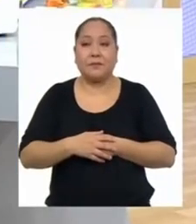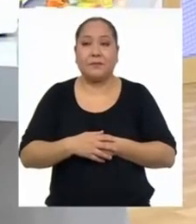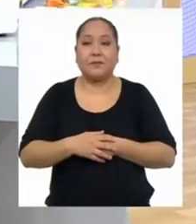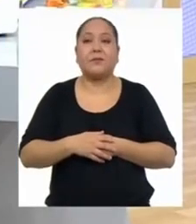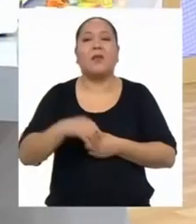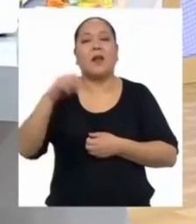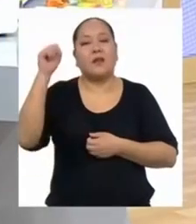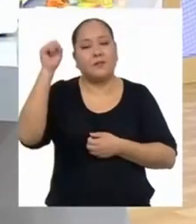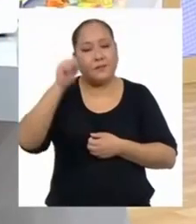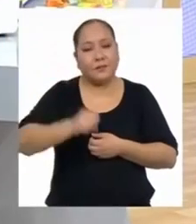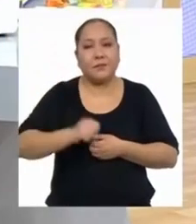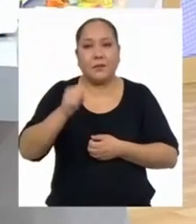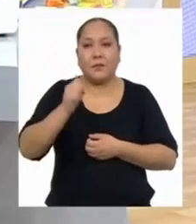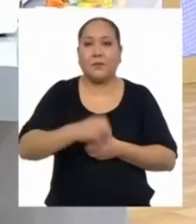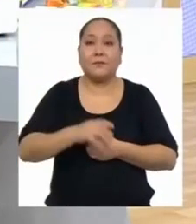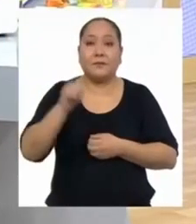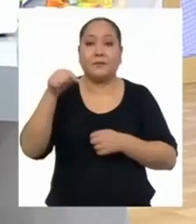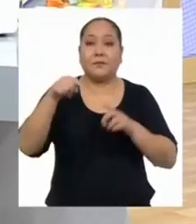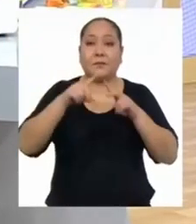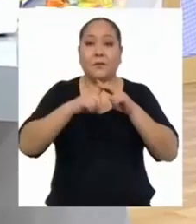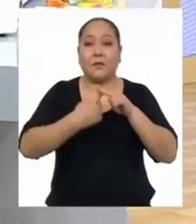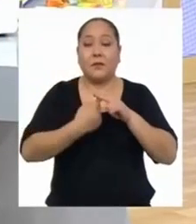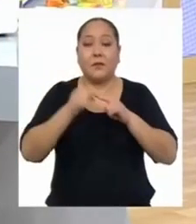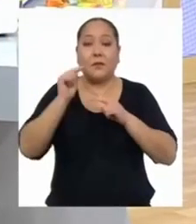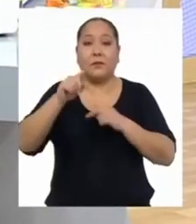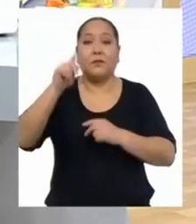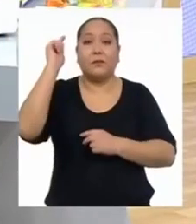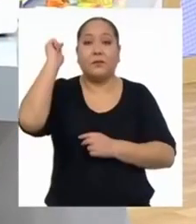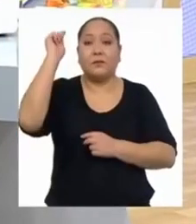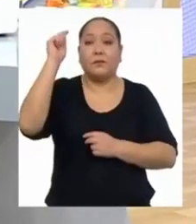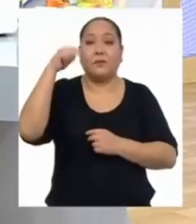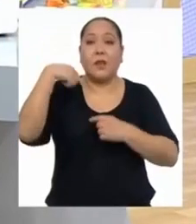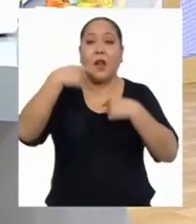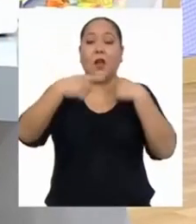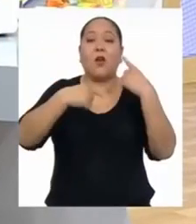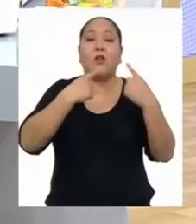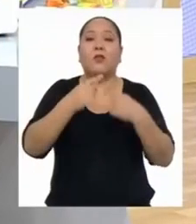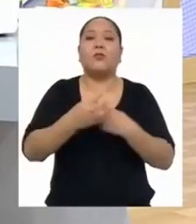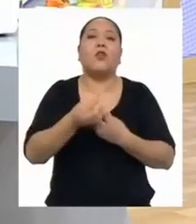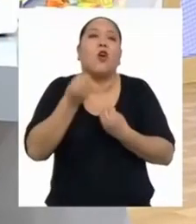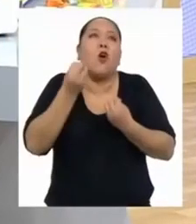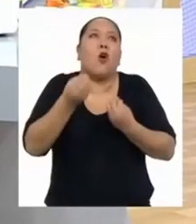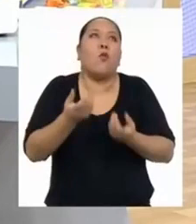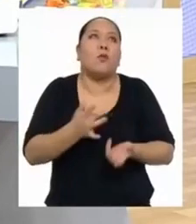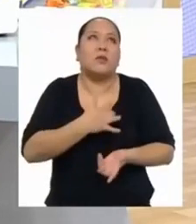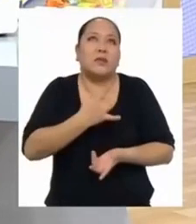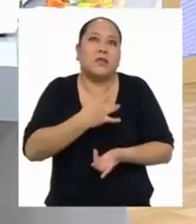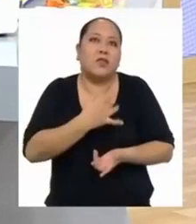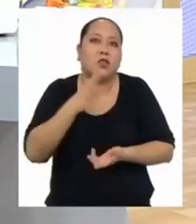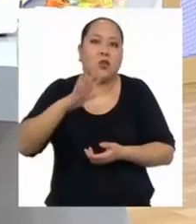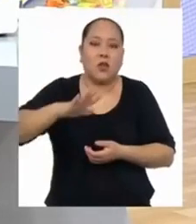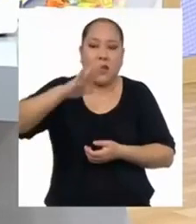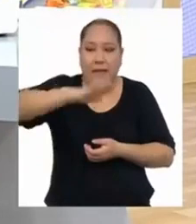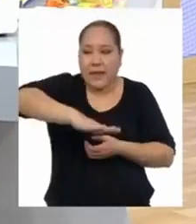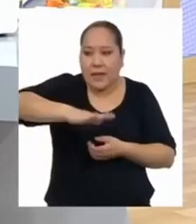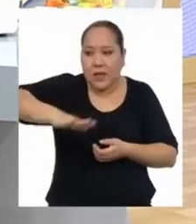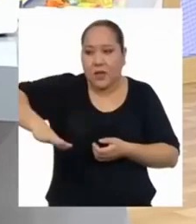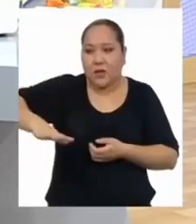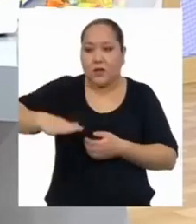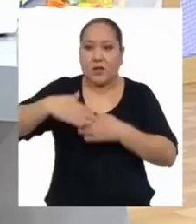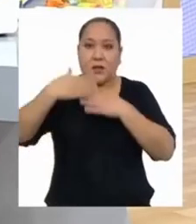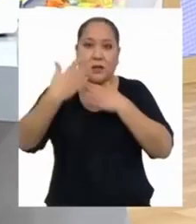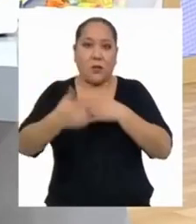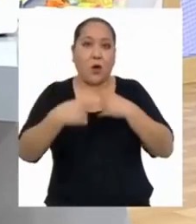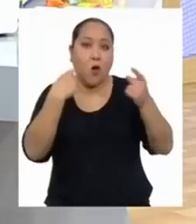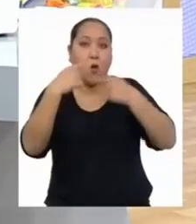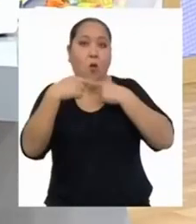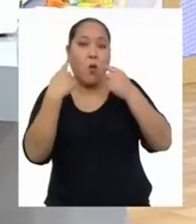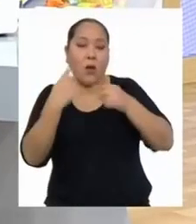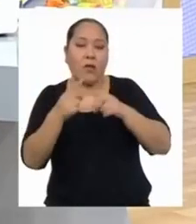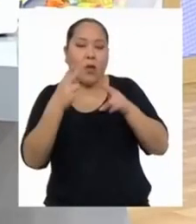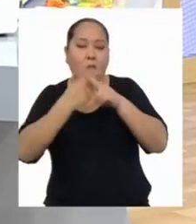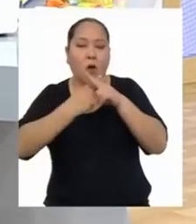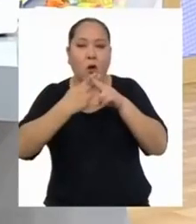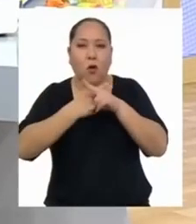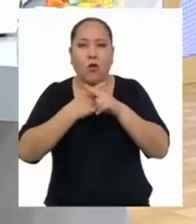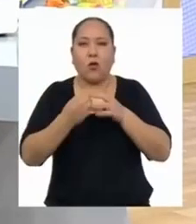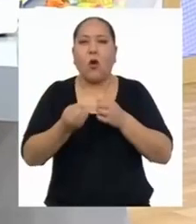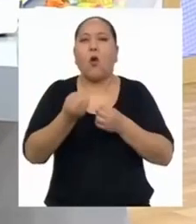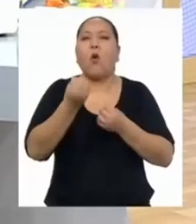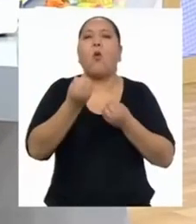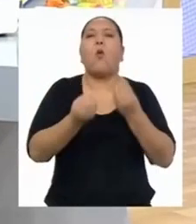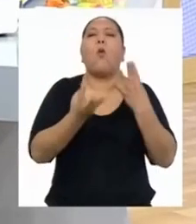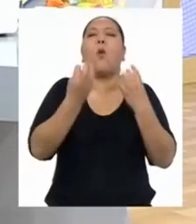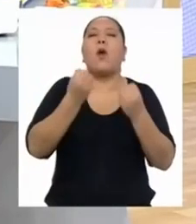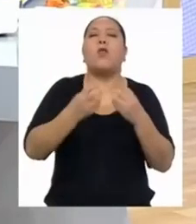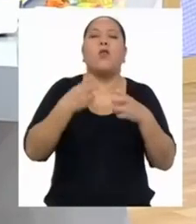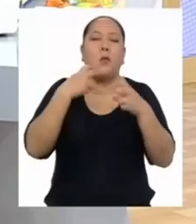Claro, él inicia su testimonio contándonos sobre cómo fue su infancia, para luego hablarnos brevemente de algunas dificultades y su manera